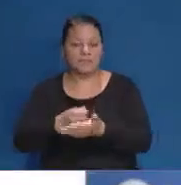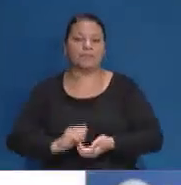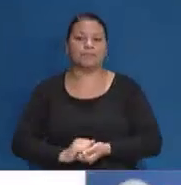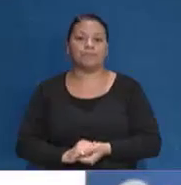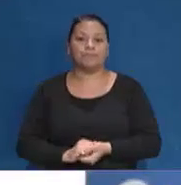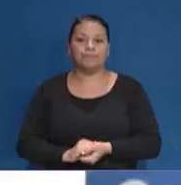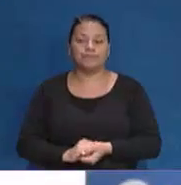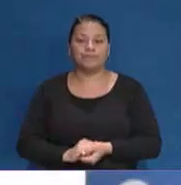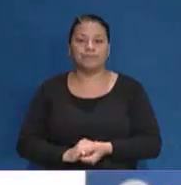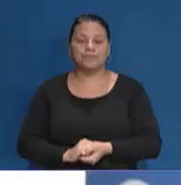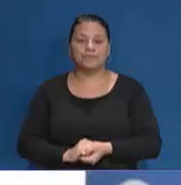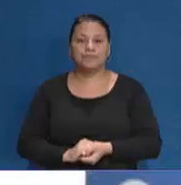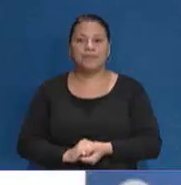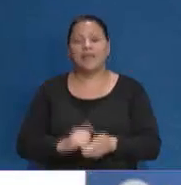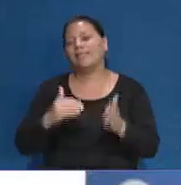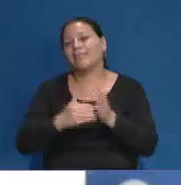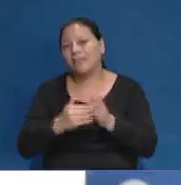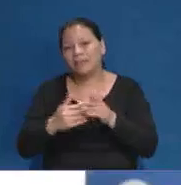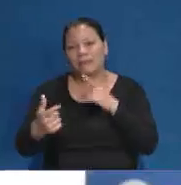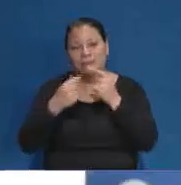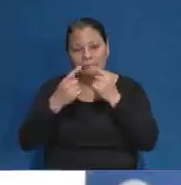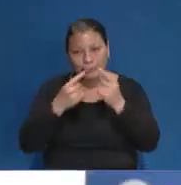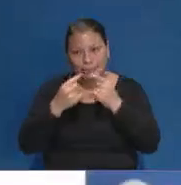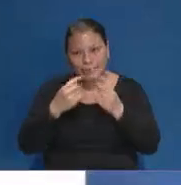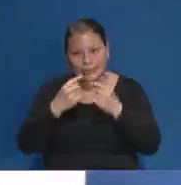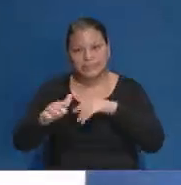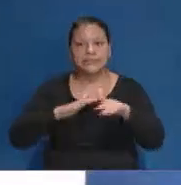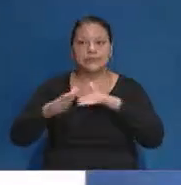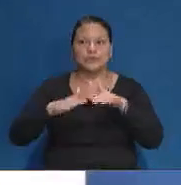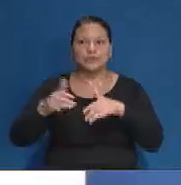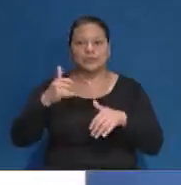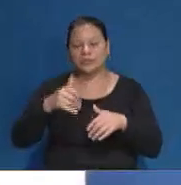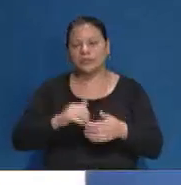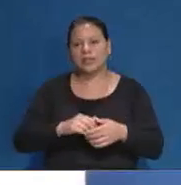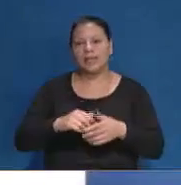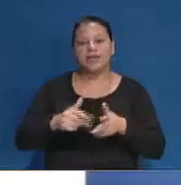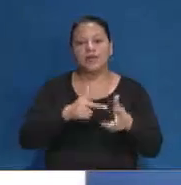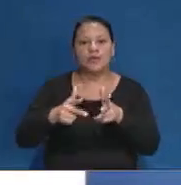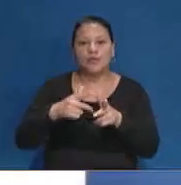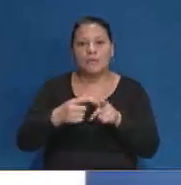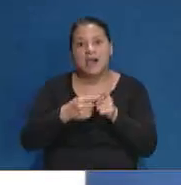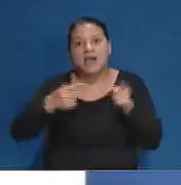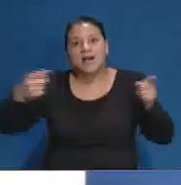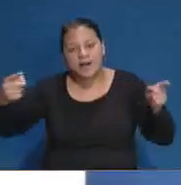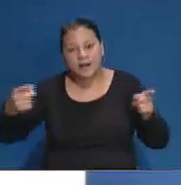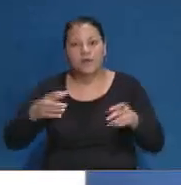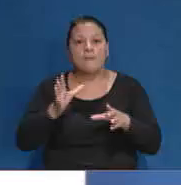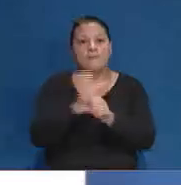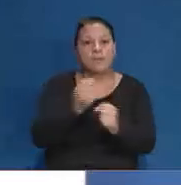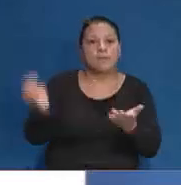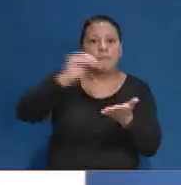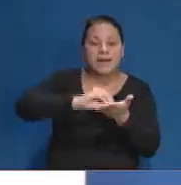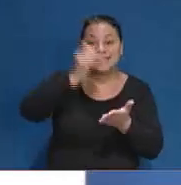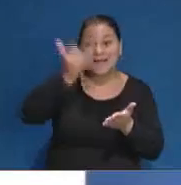Y en base a eso y en base a muchos reclamos y a situaciones que nosotros hemos ido atendiendo, se extendieron algunos recorridos, se mejoraron las frecuencias, se habló